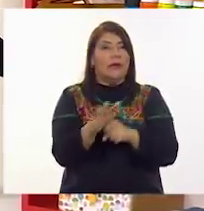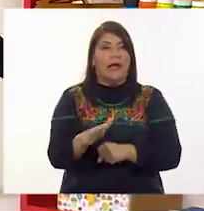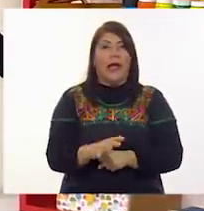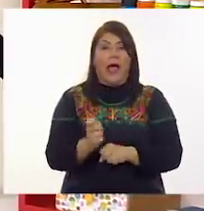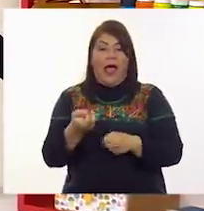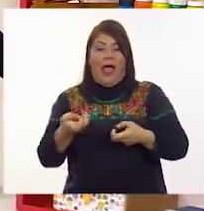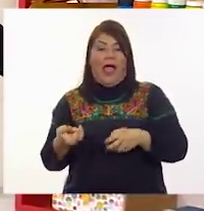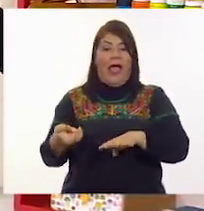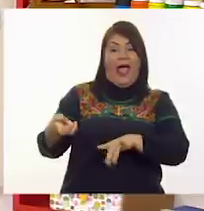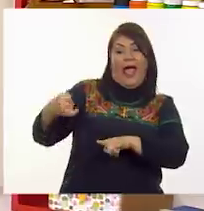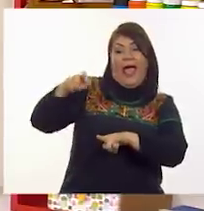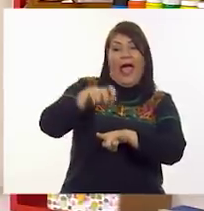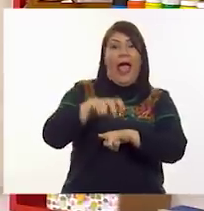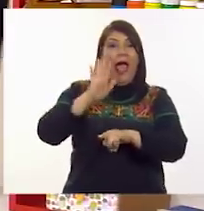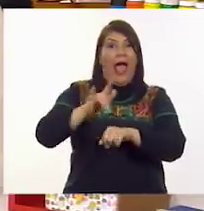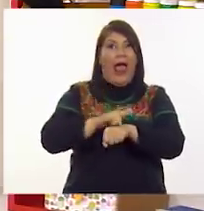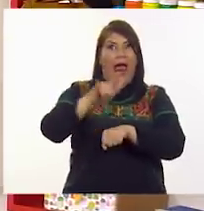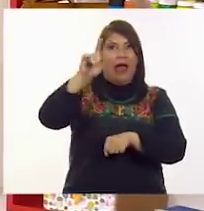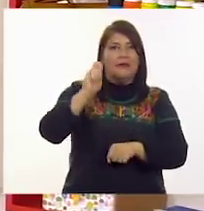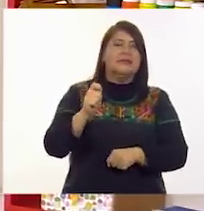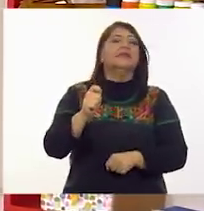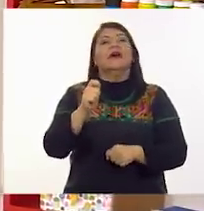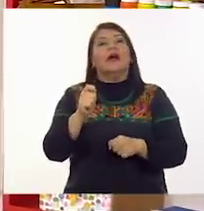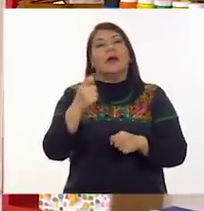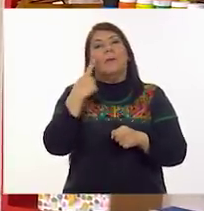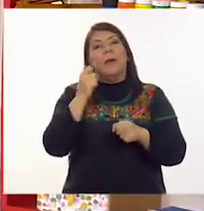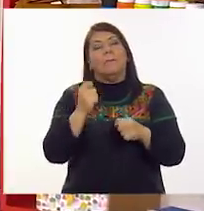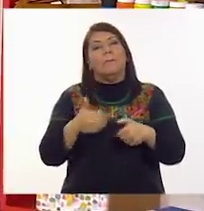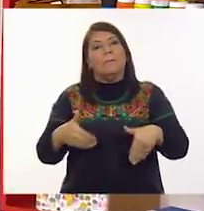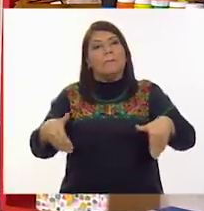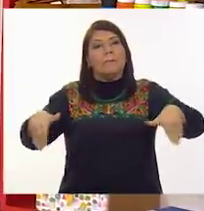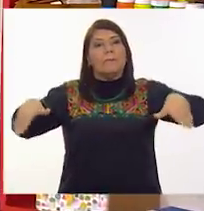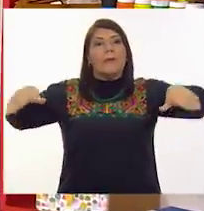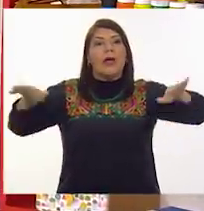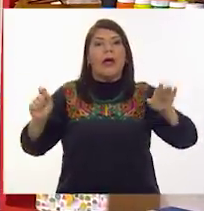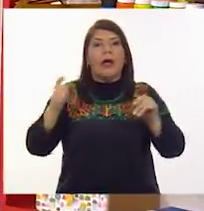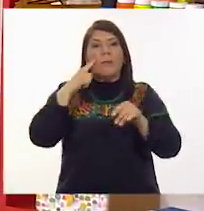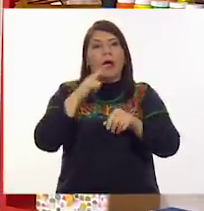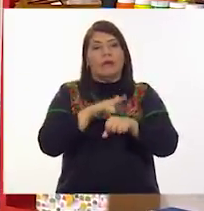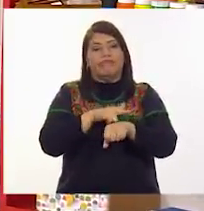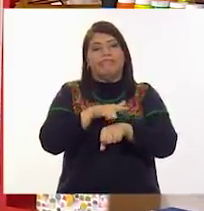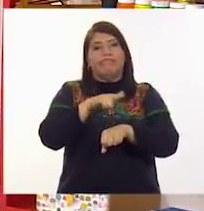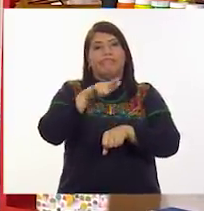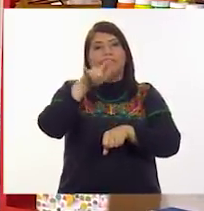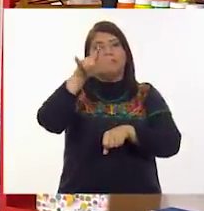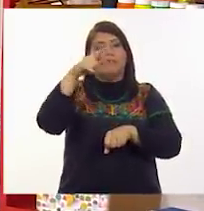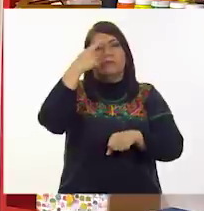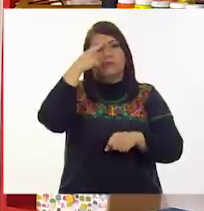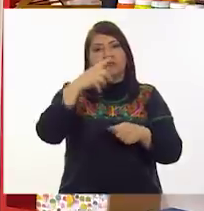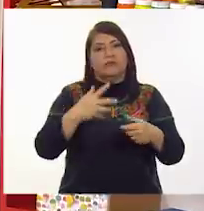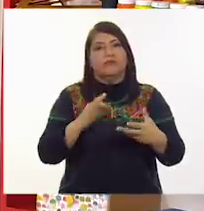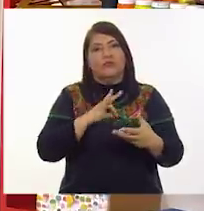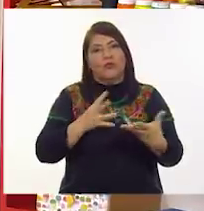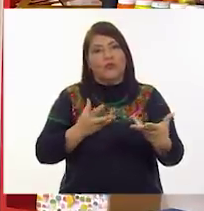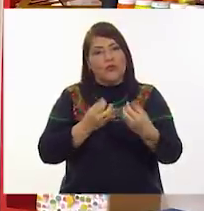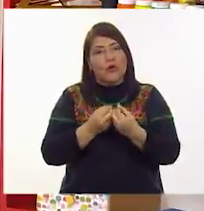el avión, así que vamos a extender nuestras alas para volar junto con el avión. ¿Podrían cantar junto